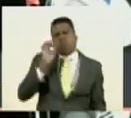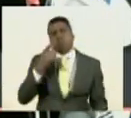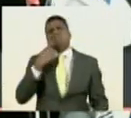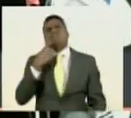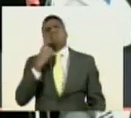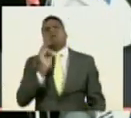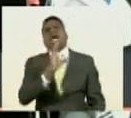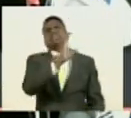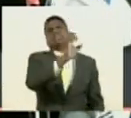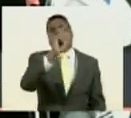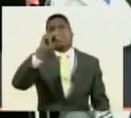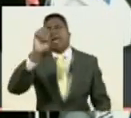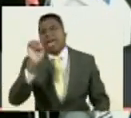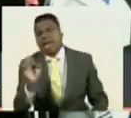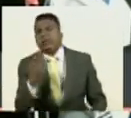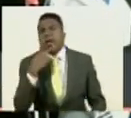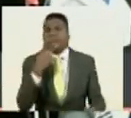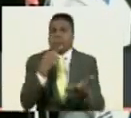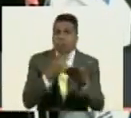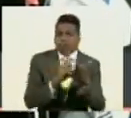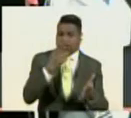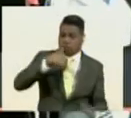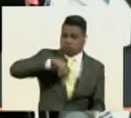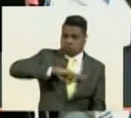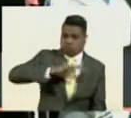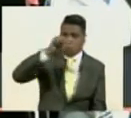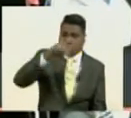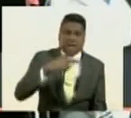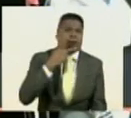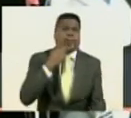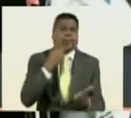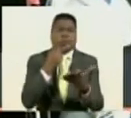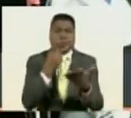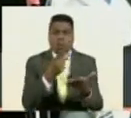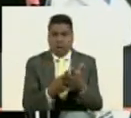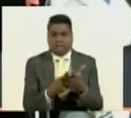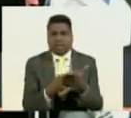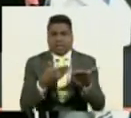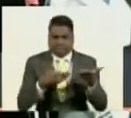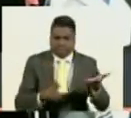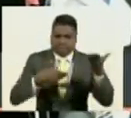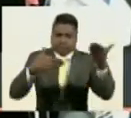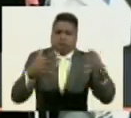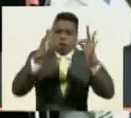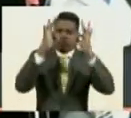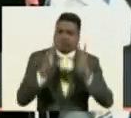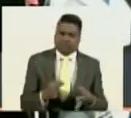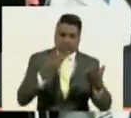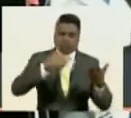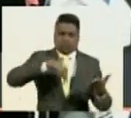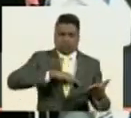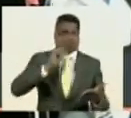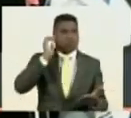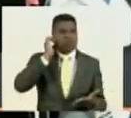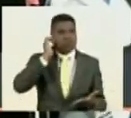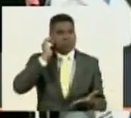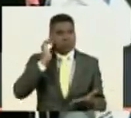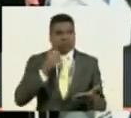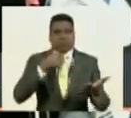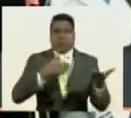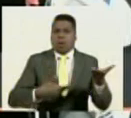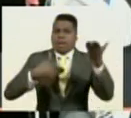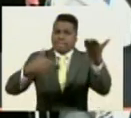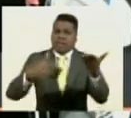también nuestra propuesta. La propuesta la presentamos nosotros y nos apoyamos